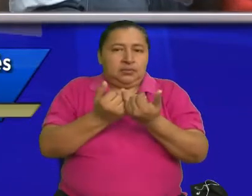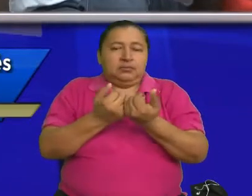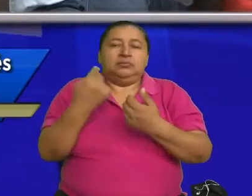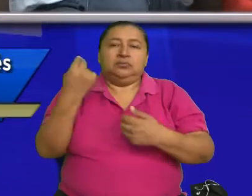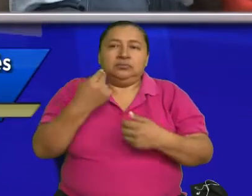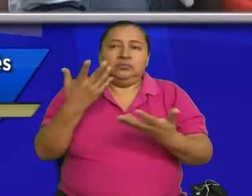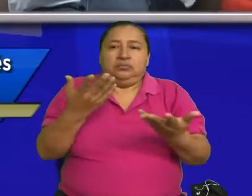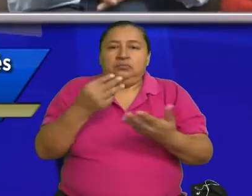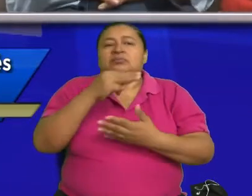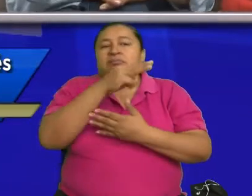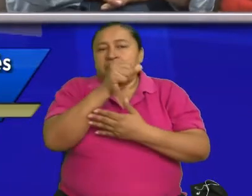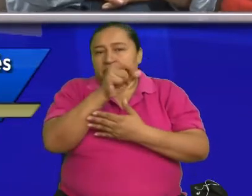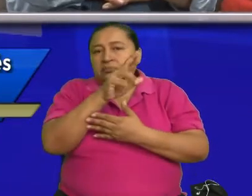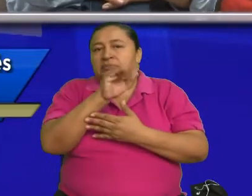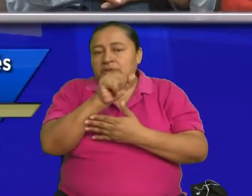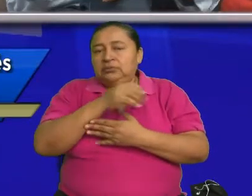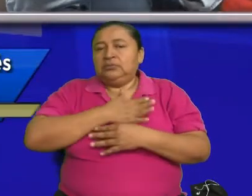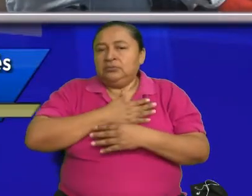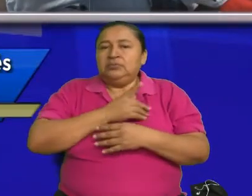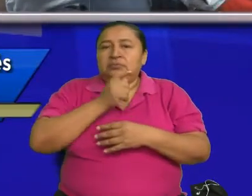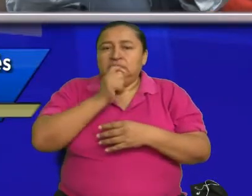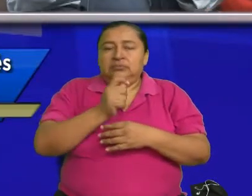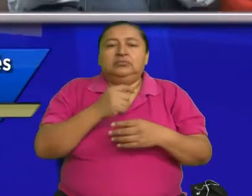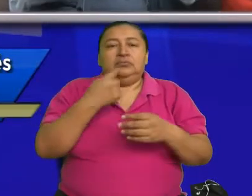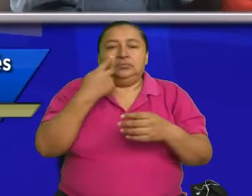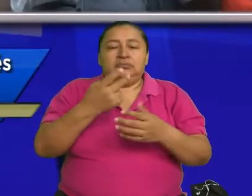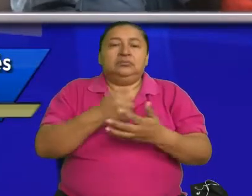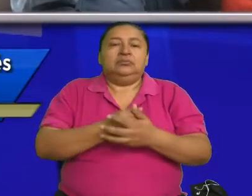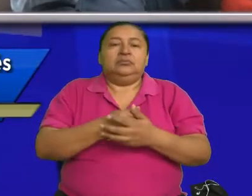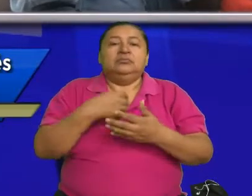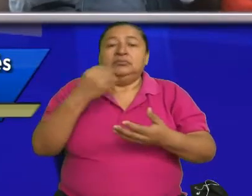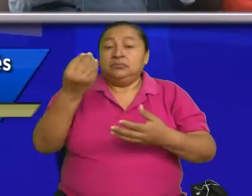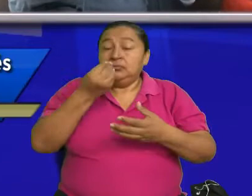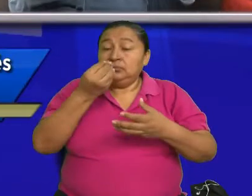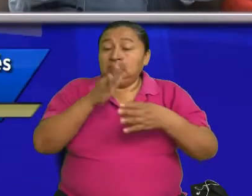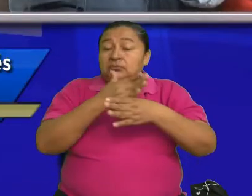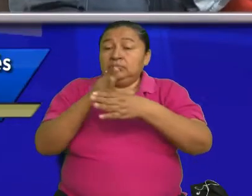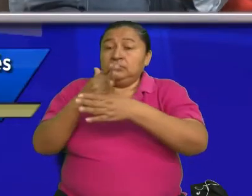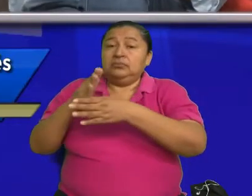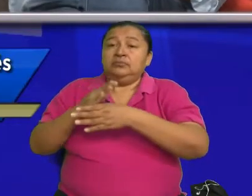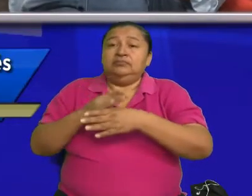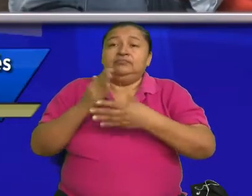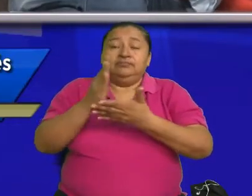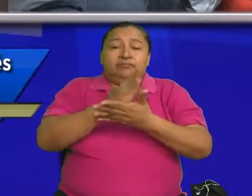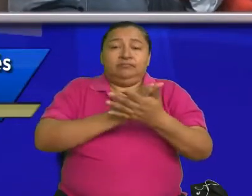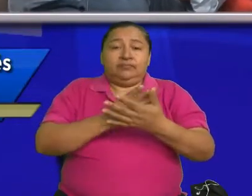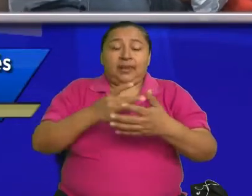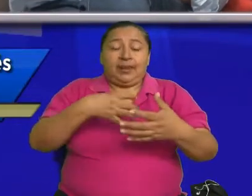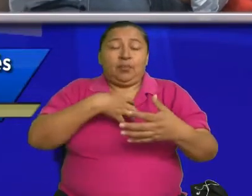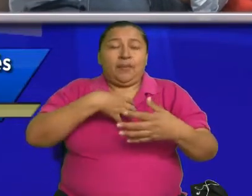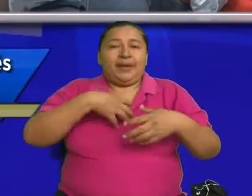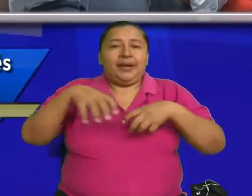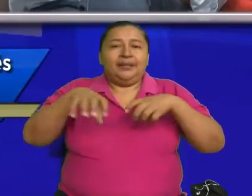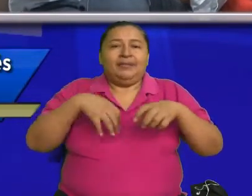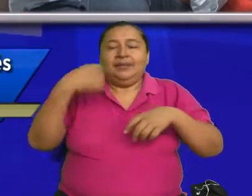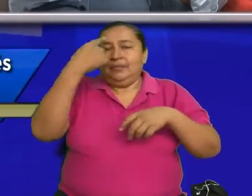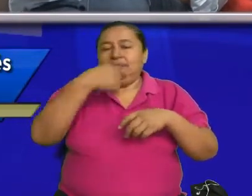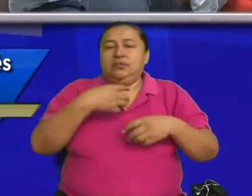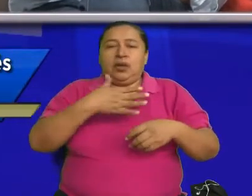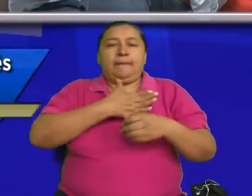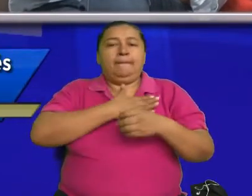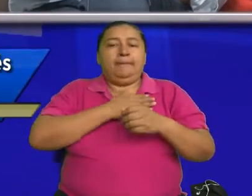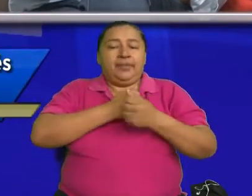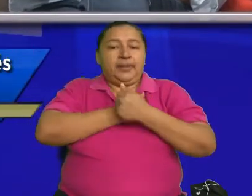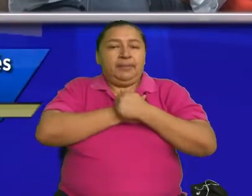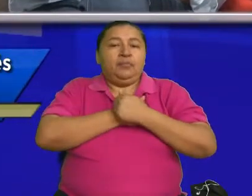Marcia, rescatar la identidad a través de la comida es un acto patriótico desde todo el punto de